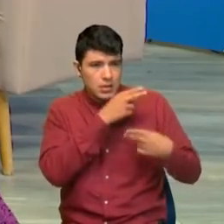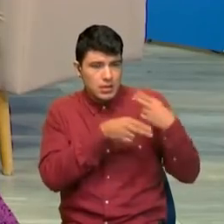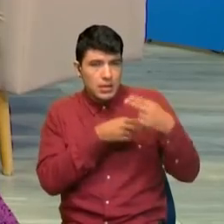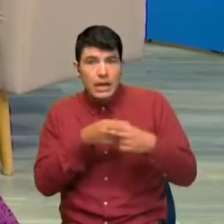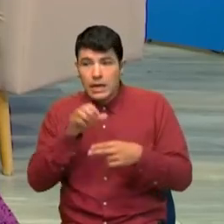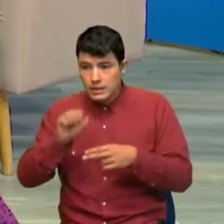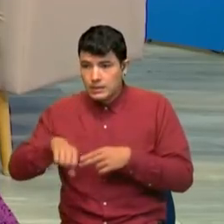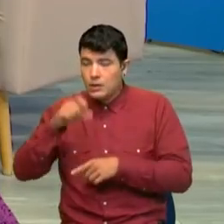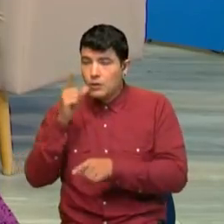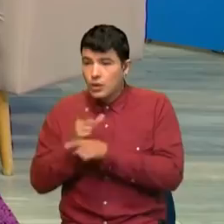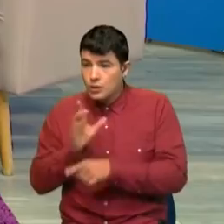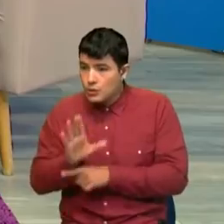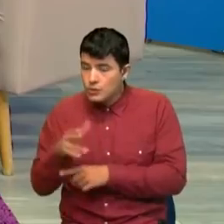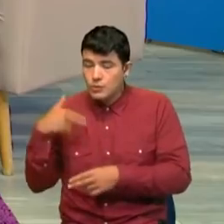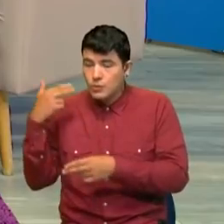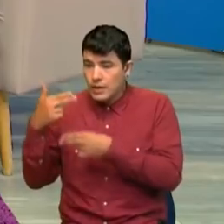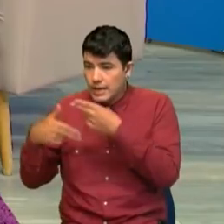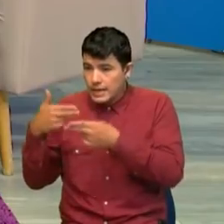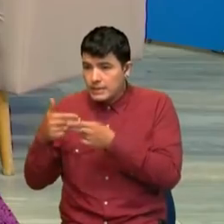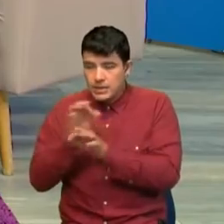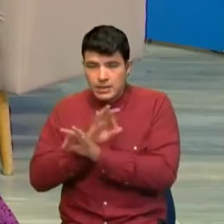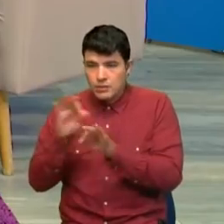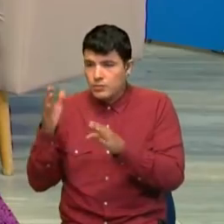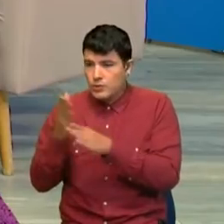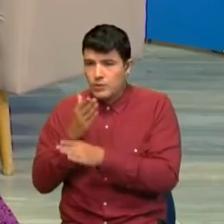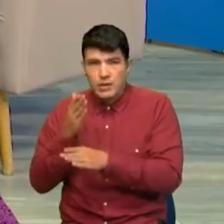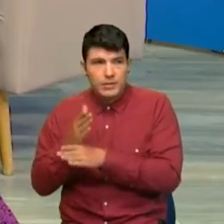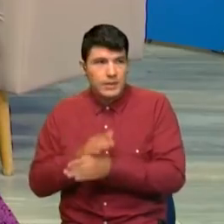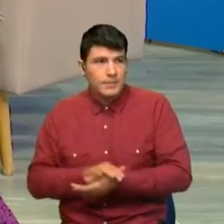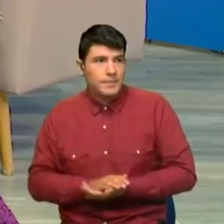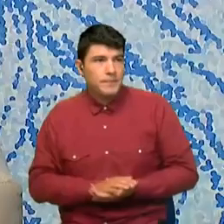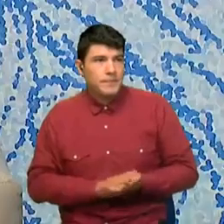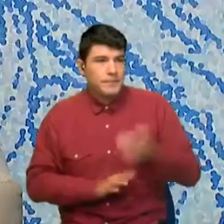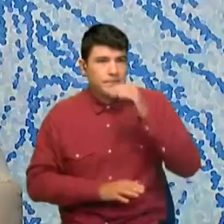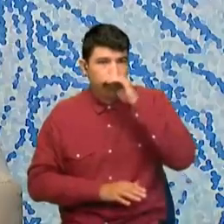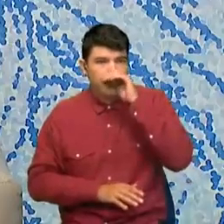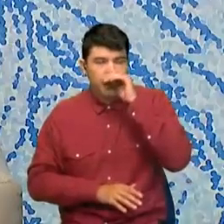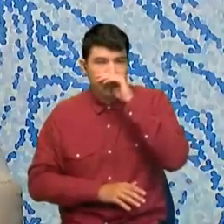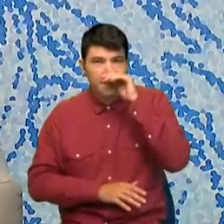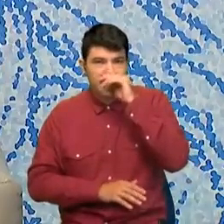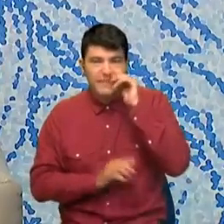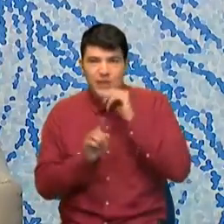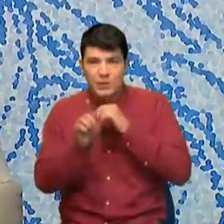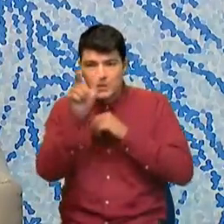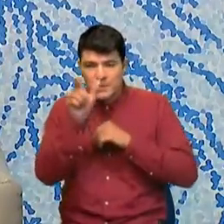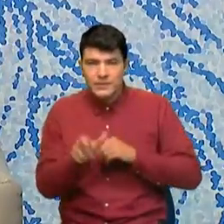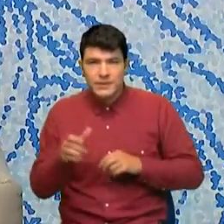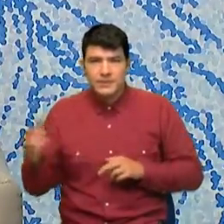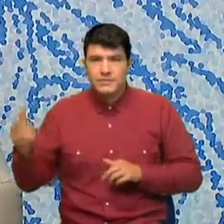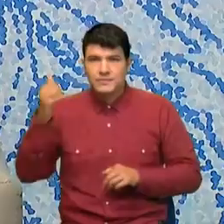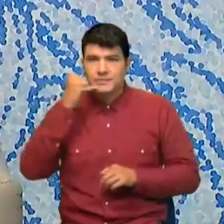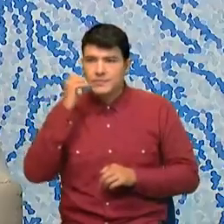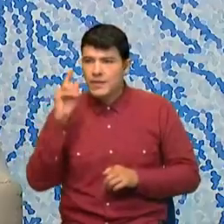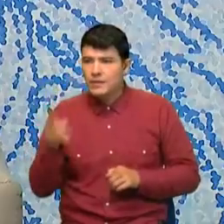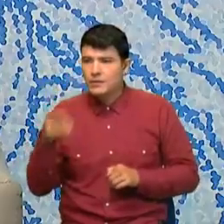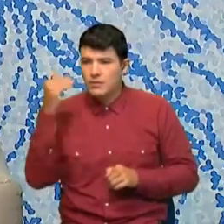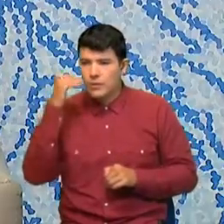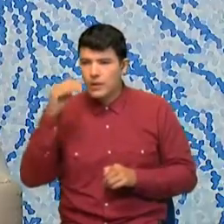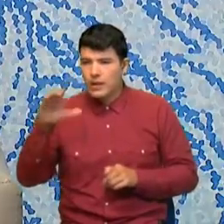por herencia no habría ninguna discusión, no habría ningún frente problema a la sociedad conyugal. Bueno, tenemos llamada de doña Claudia